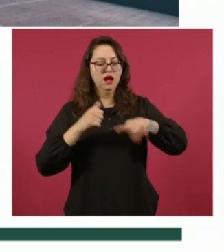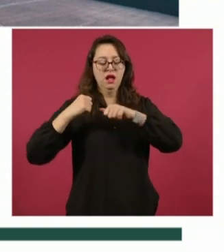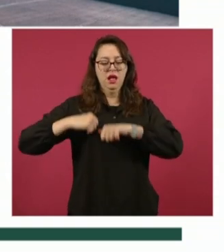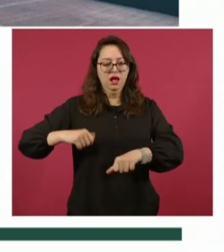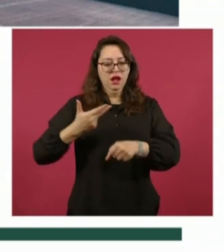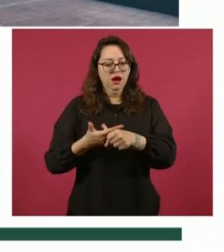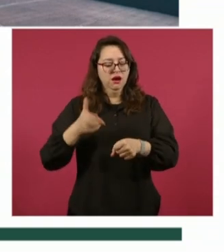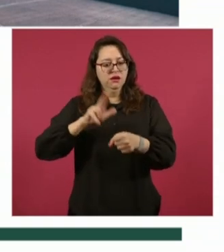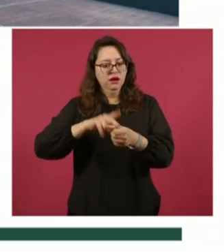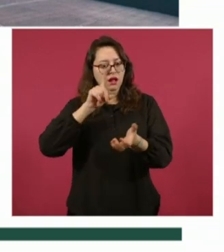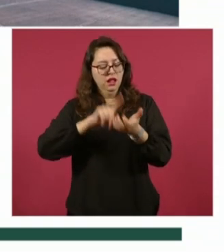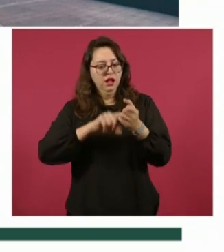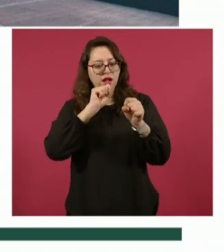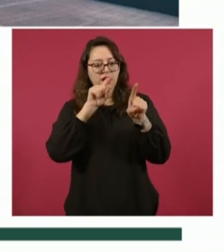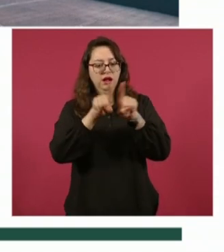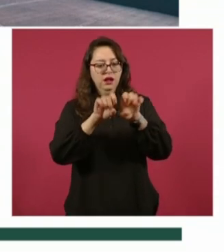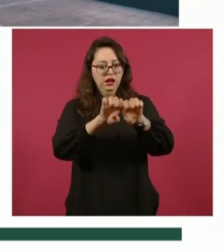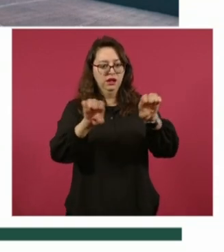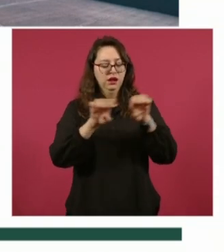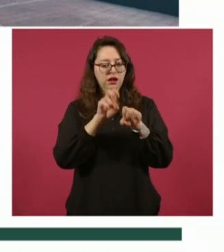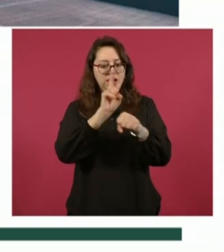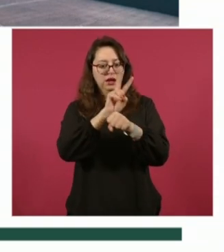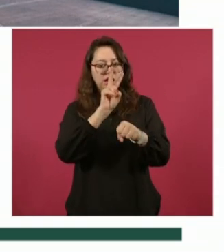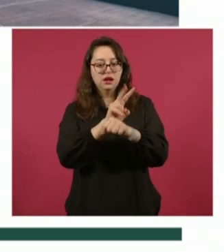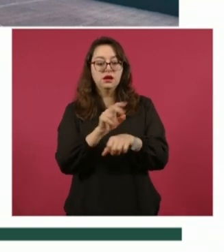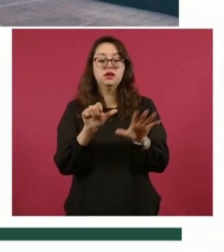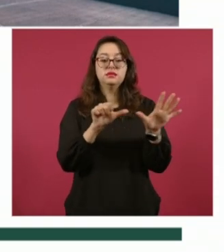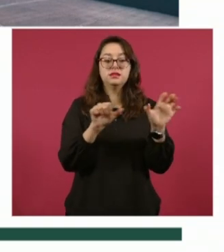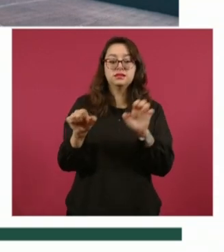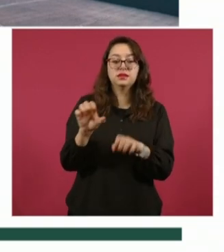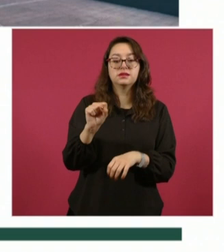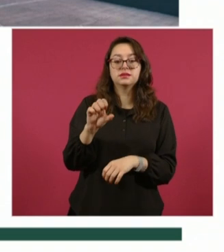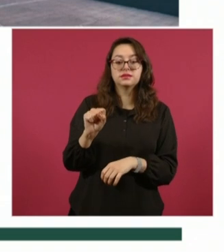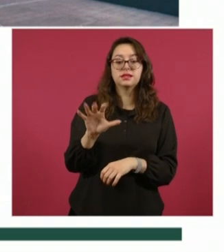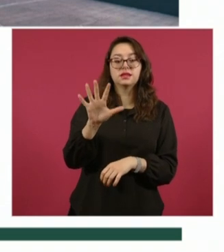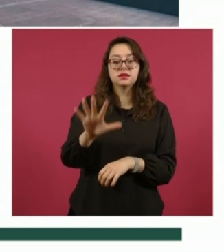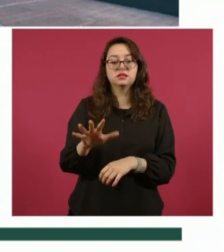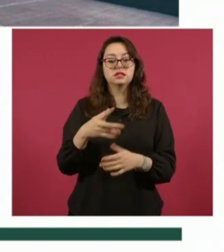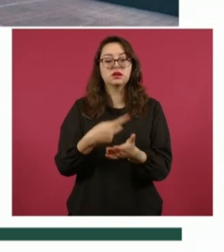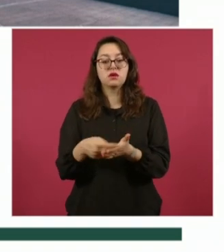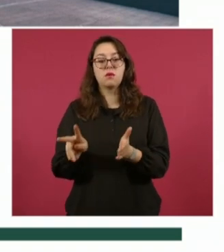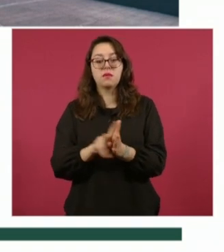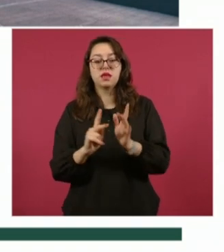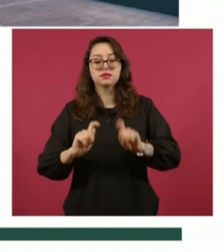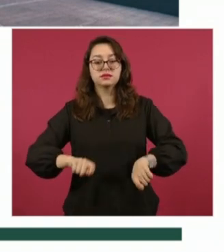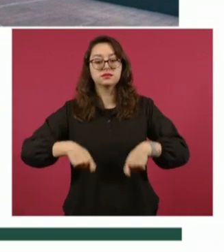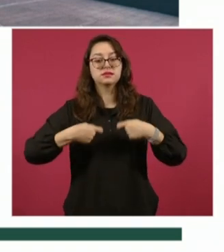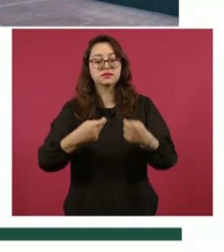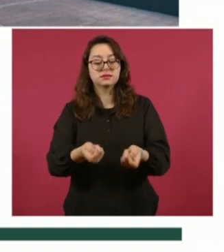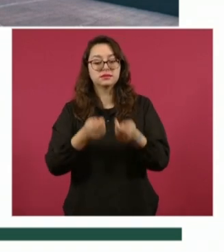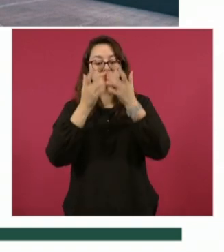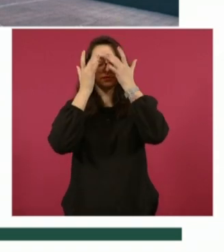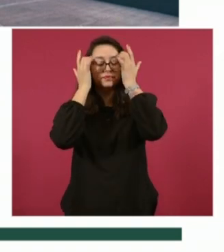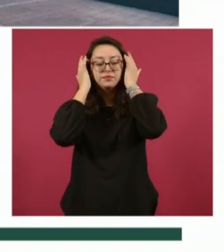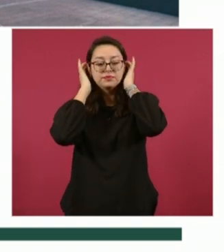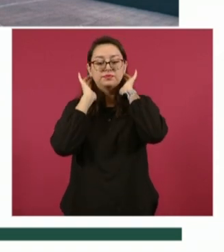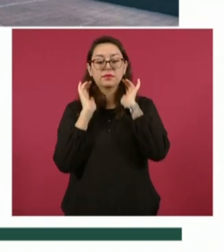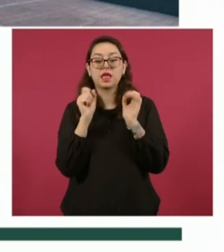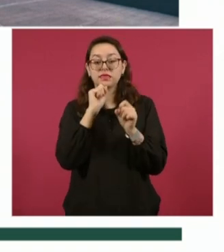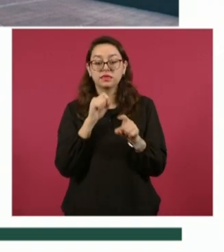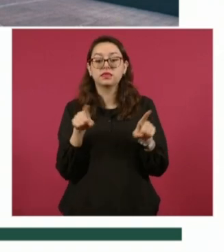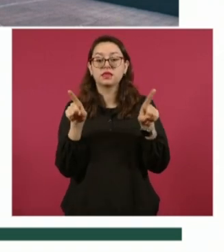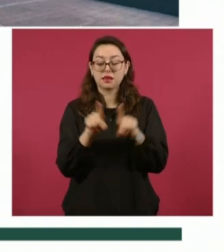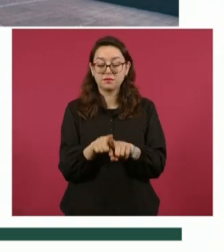de 665 basificaciones que haremos en enero en Hidalgo. Está también muy avanzado